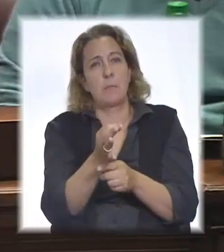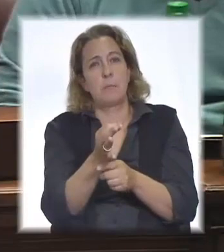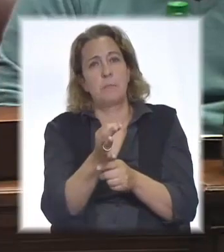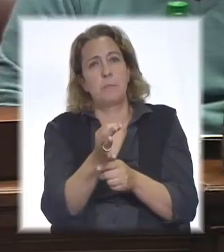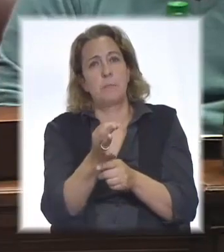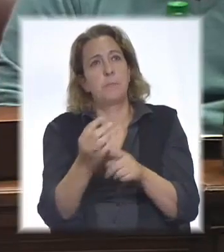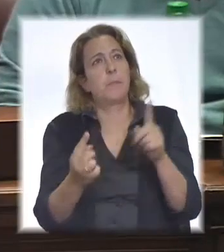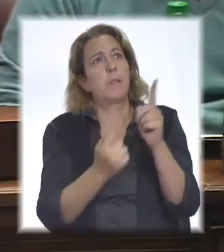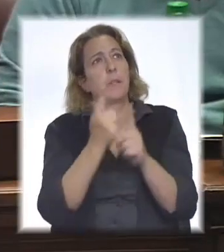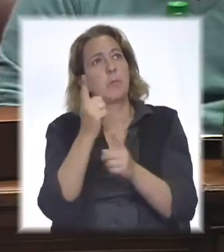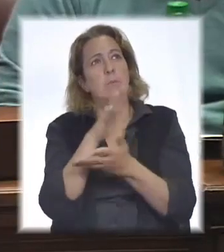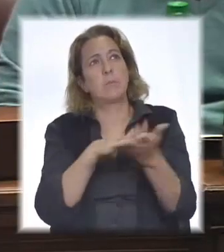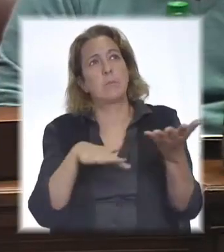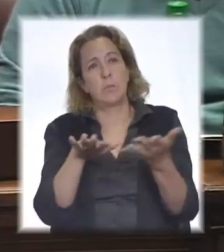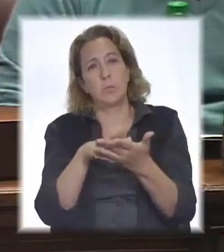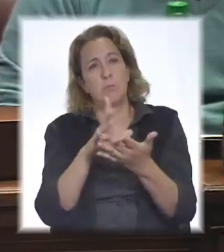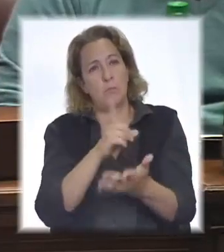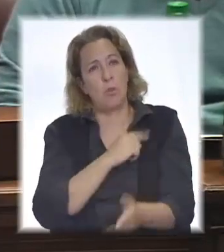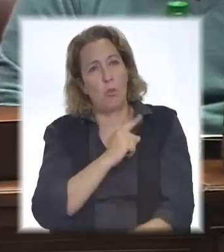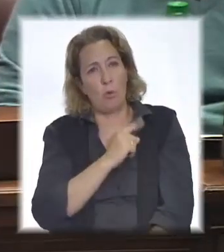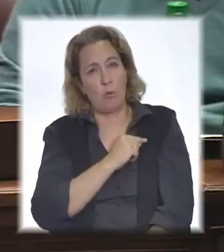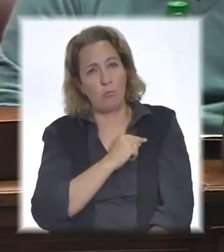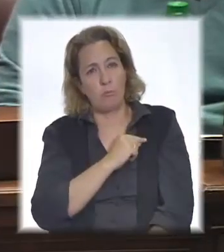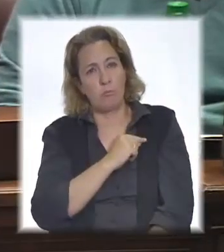en algunos casos de dolor